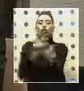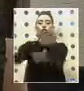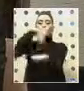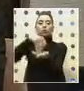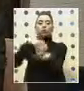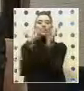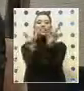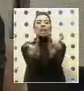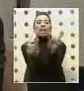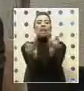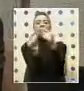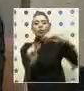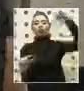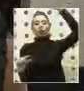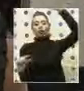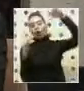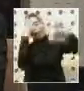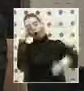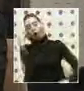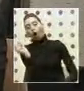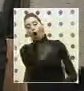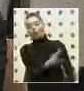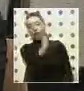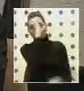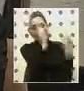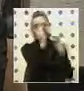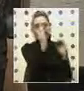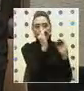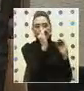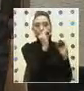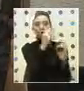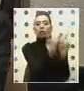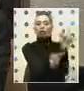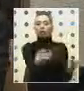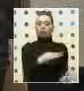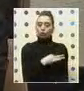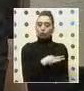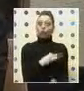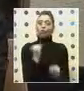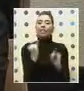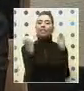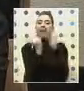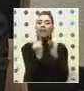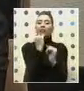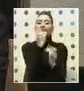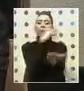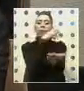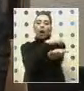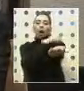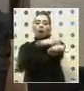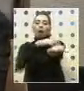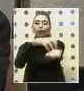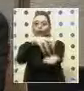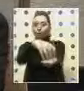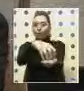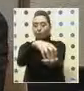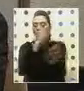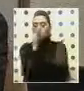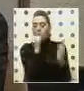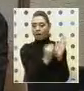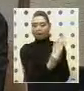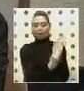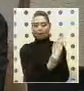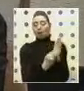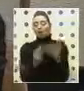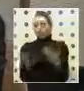y olvidan la opinión ciudadana y las características de cada región. Es por esto que se hacen